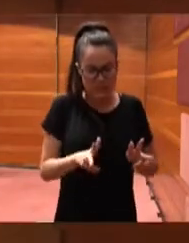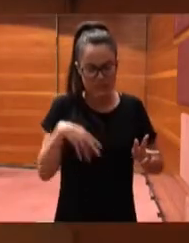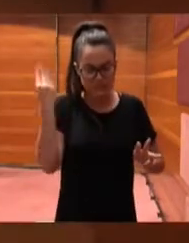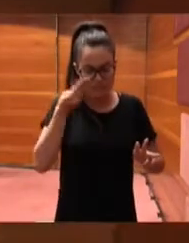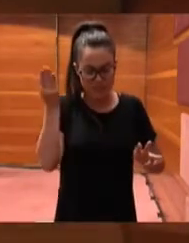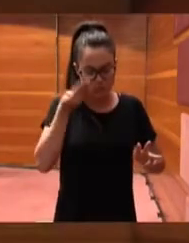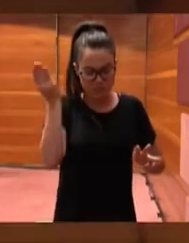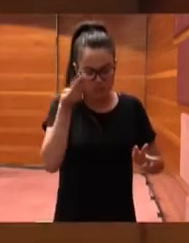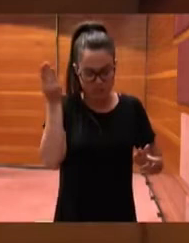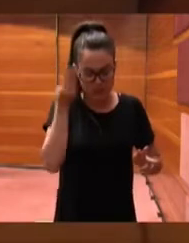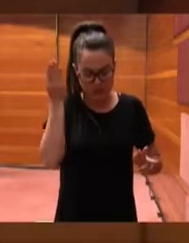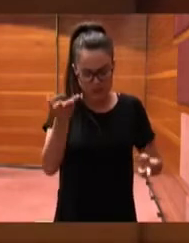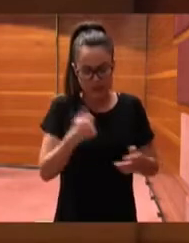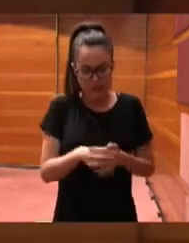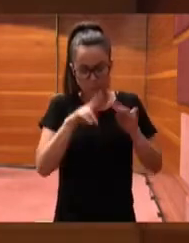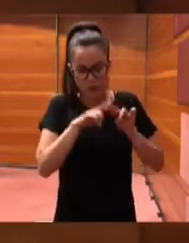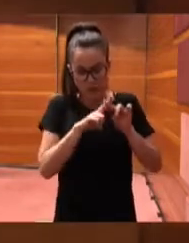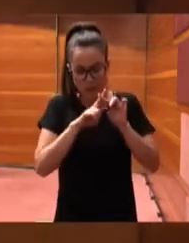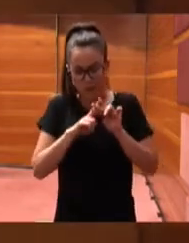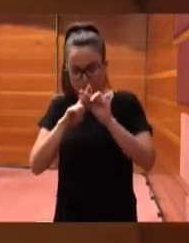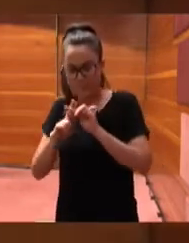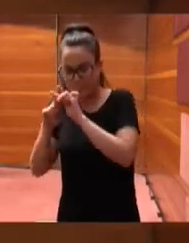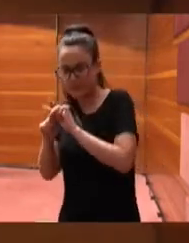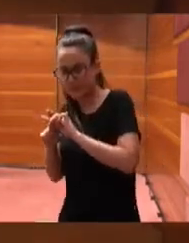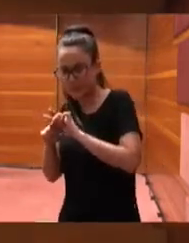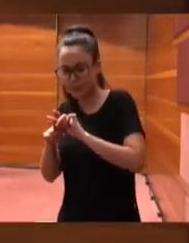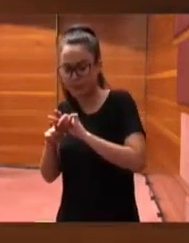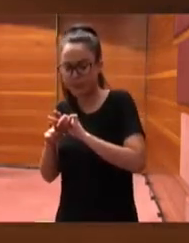pienso mucho, observo,